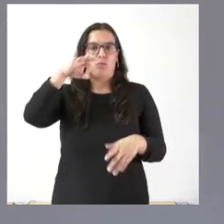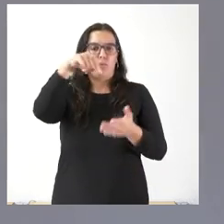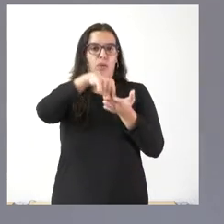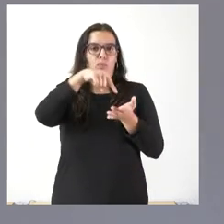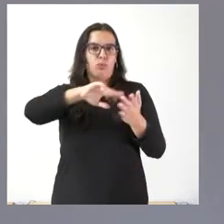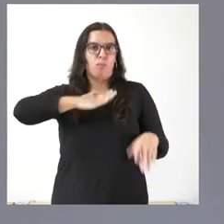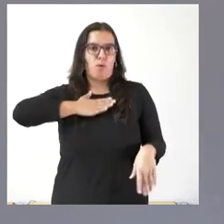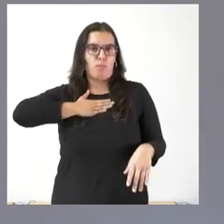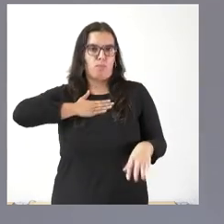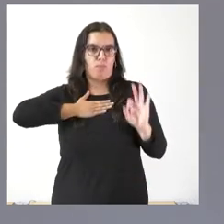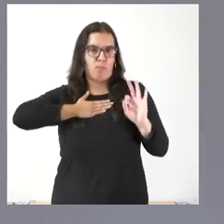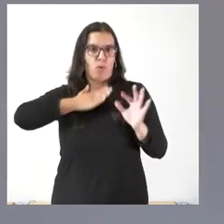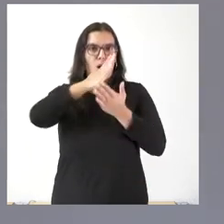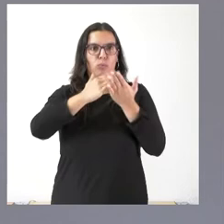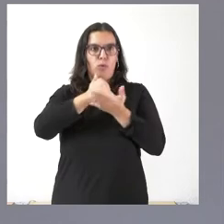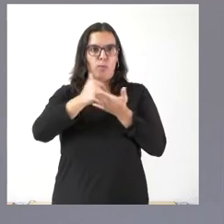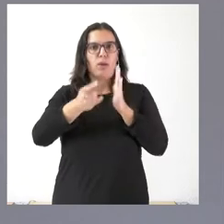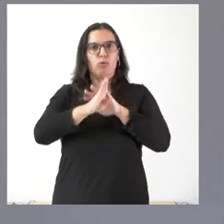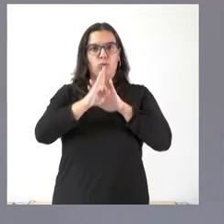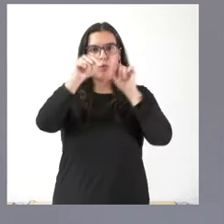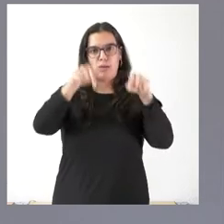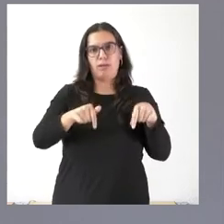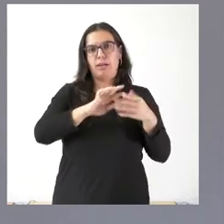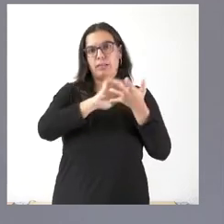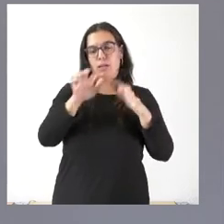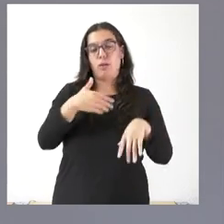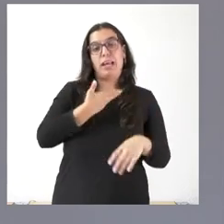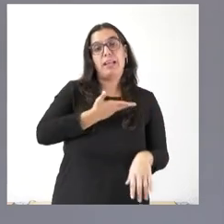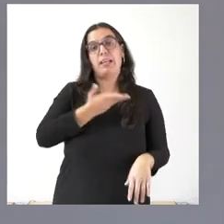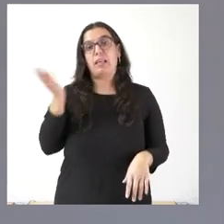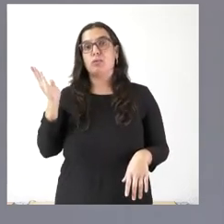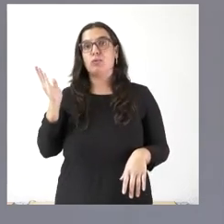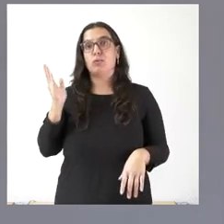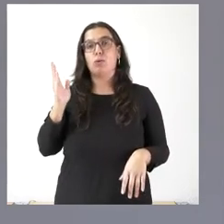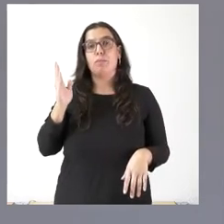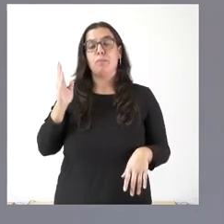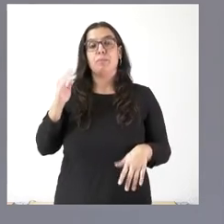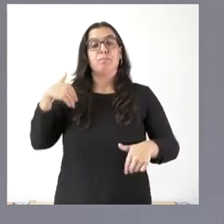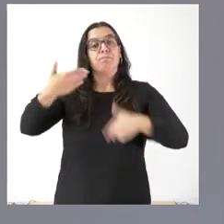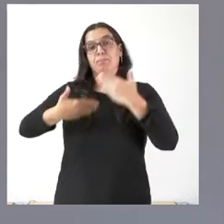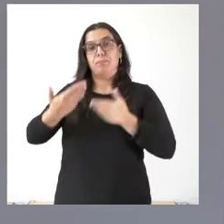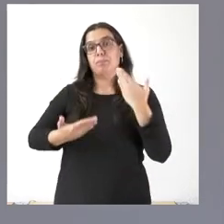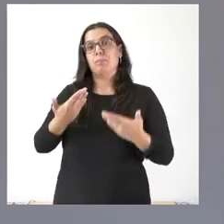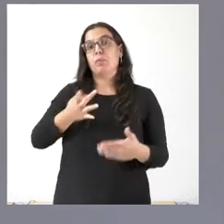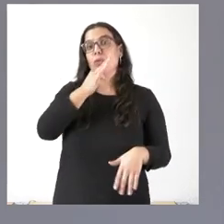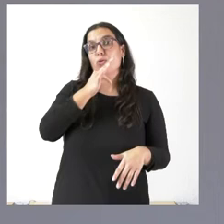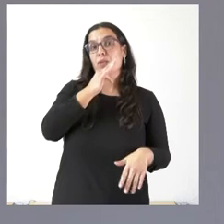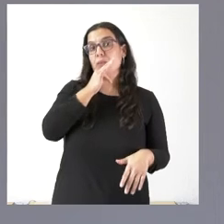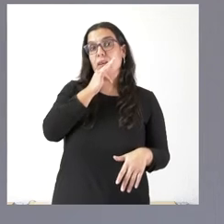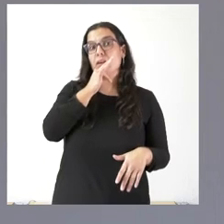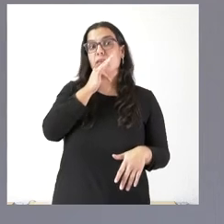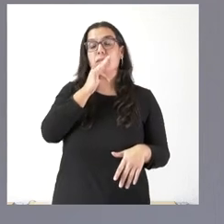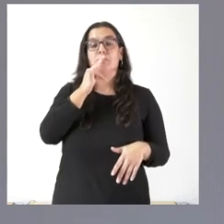propio, autonómico, que todavía sigue en Castilla y León. El resto no los hemos puesto en marcha o se han ido